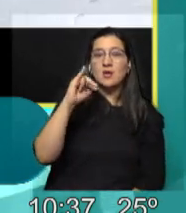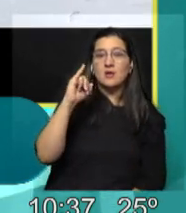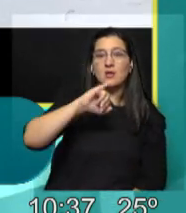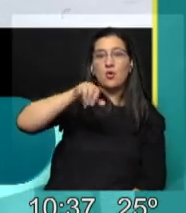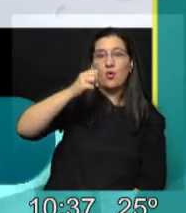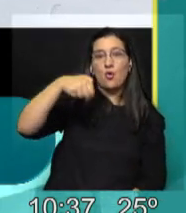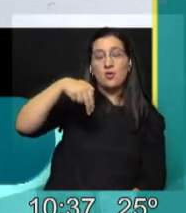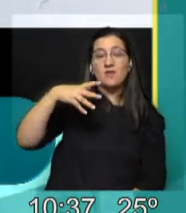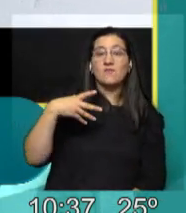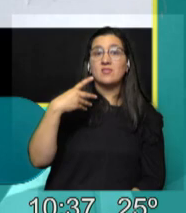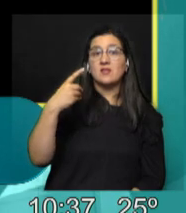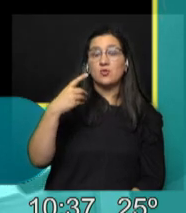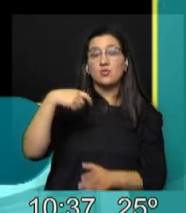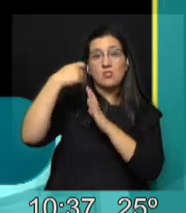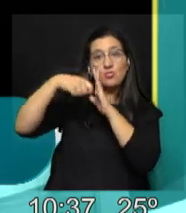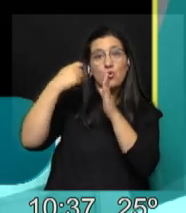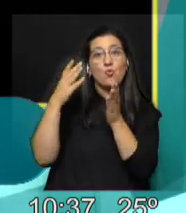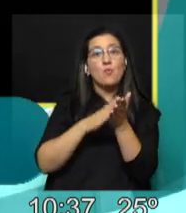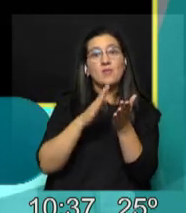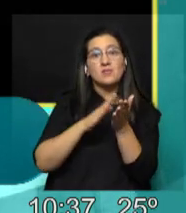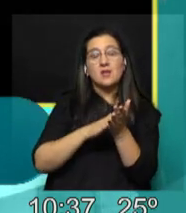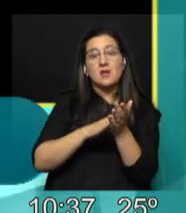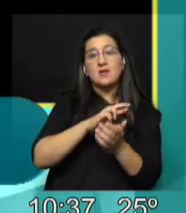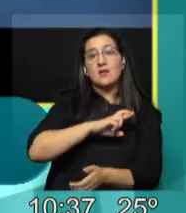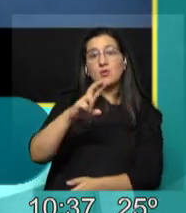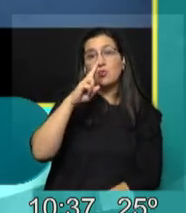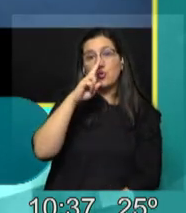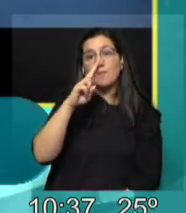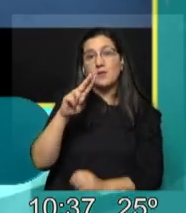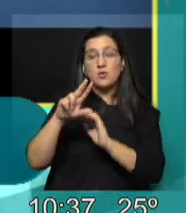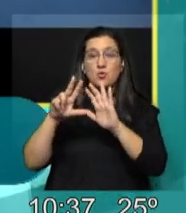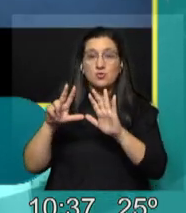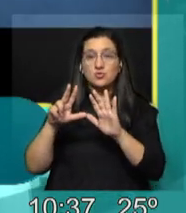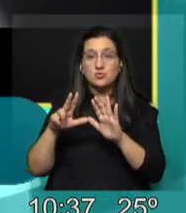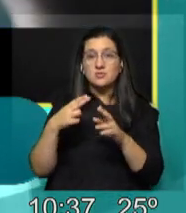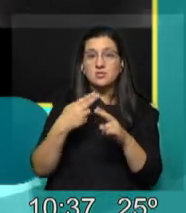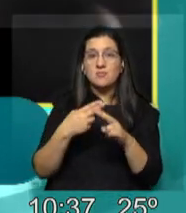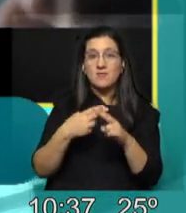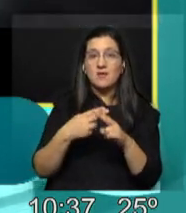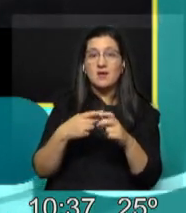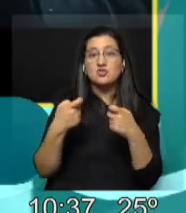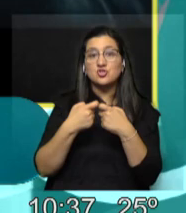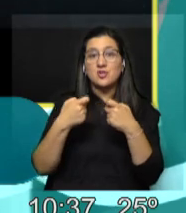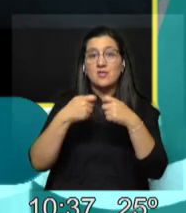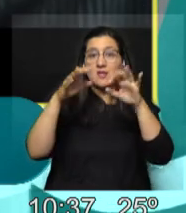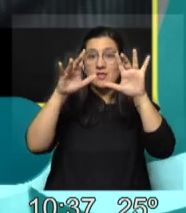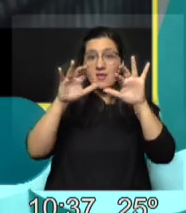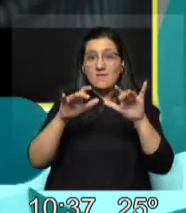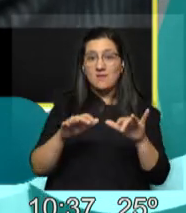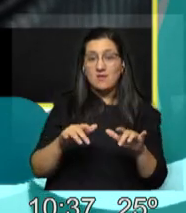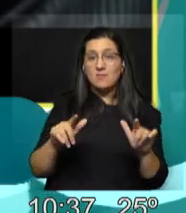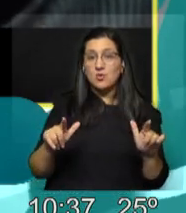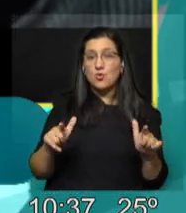el director del documental allá por 2008, que se llamaba, obviamente, la Sociedad de la Nieve. Pero no hay